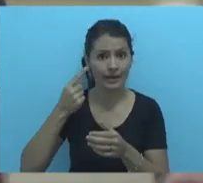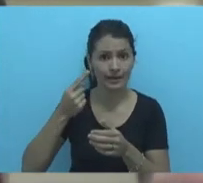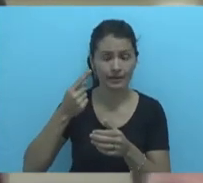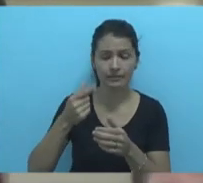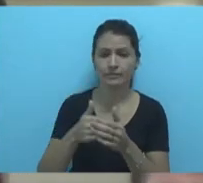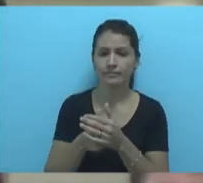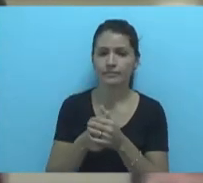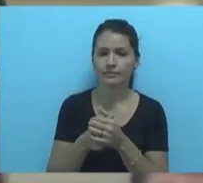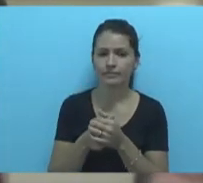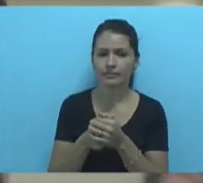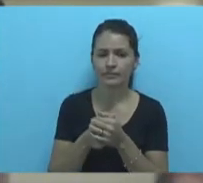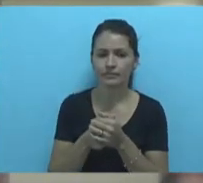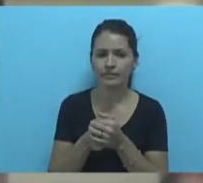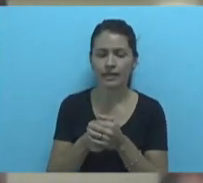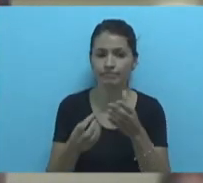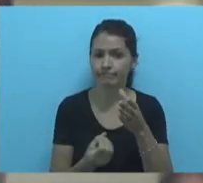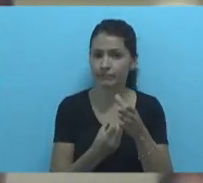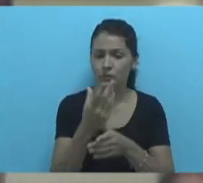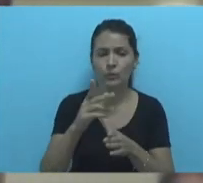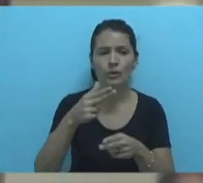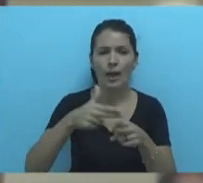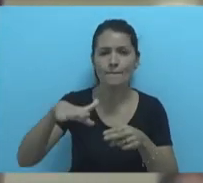bueno, surge el Parque Nacional a través de la Ley